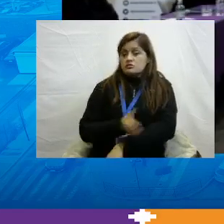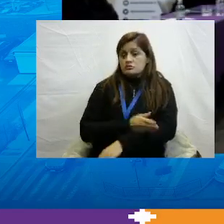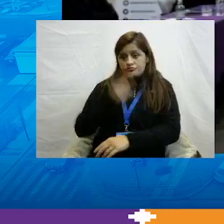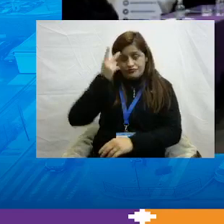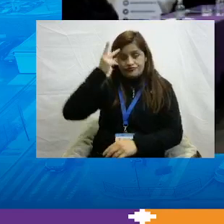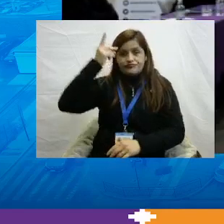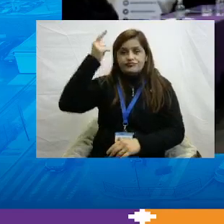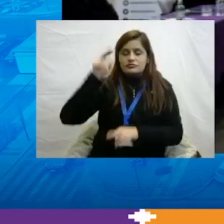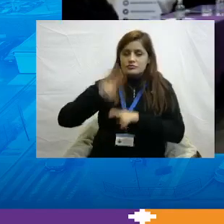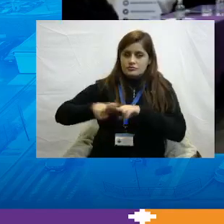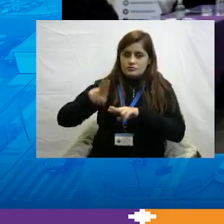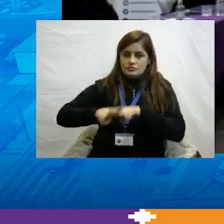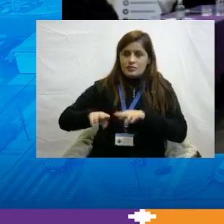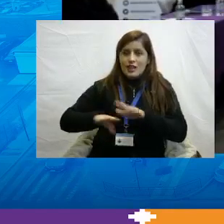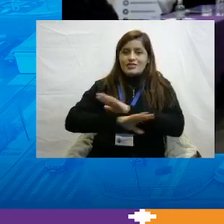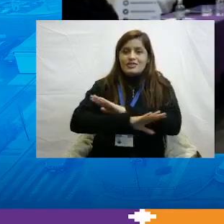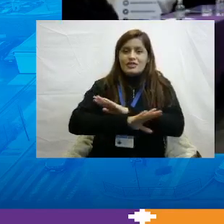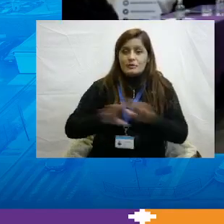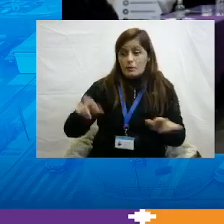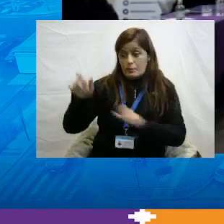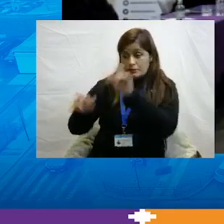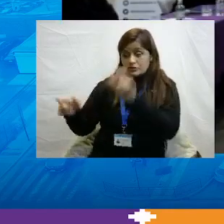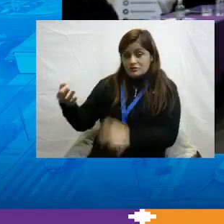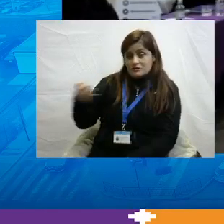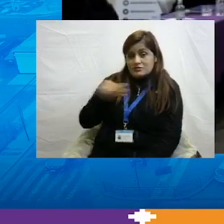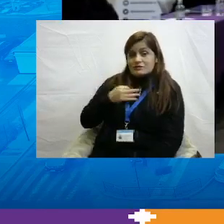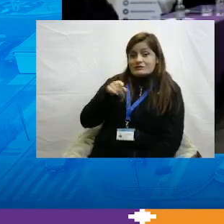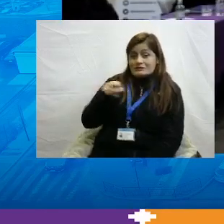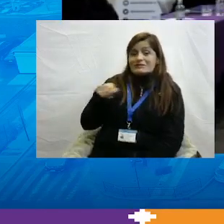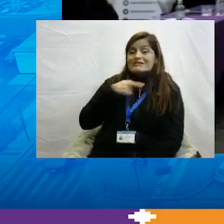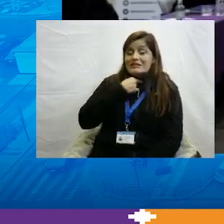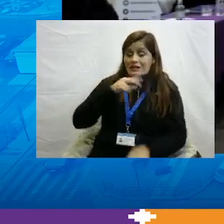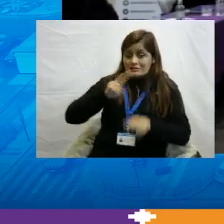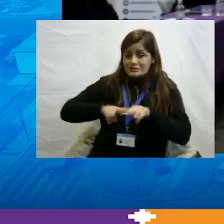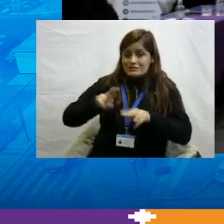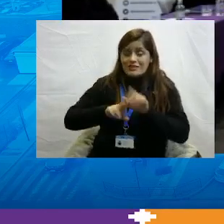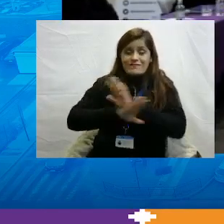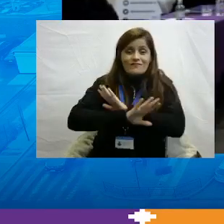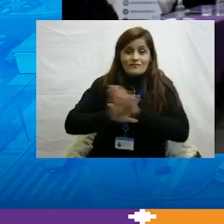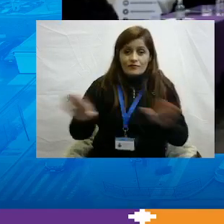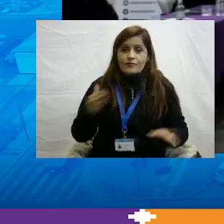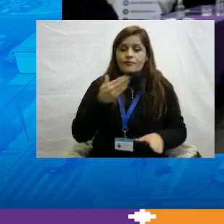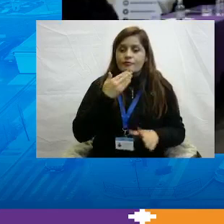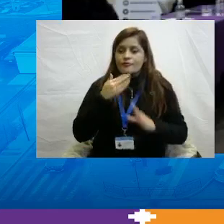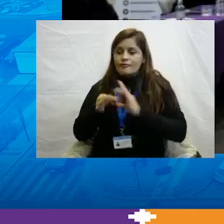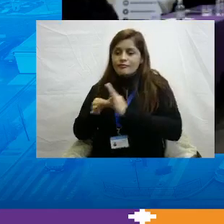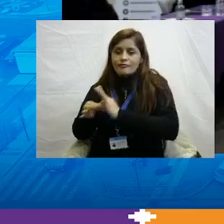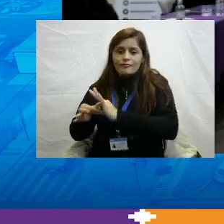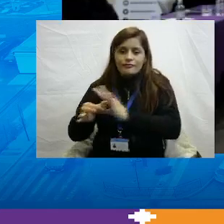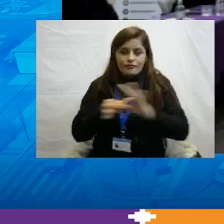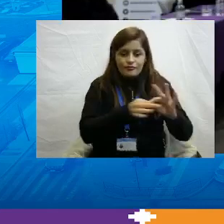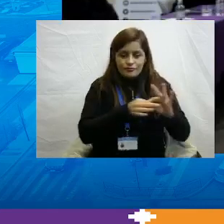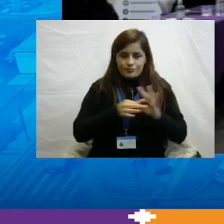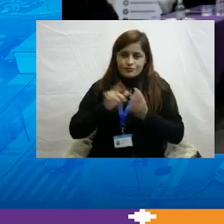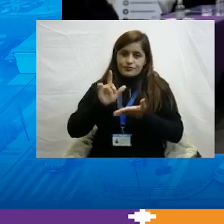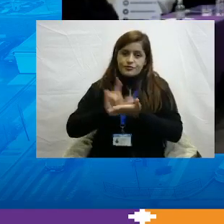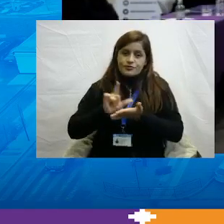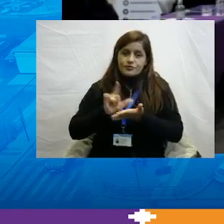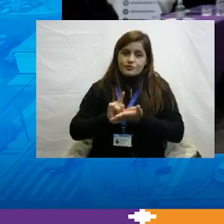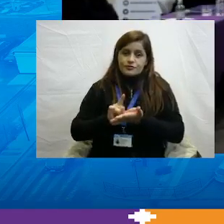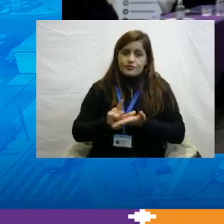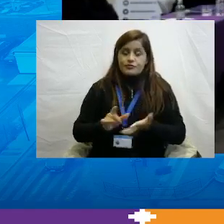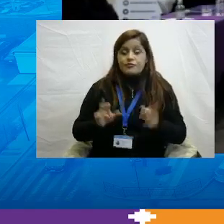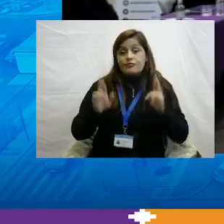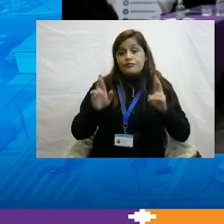que solicitara el término de parte de las mismas agrupaciones para generar este centro y así unir también todo ese sector, porque se podría incluso